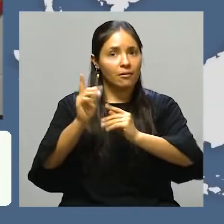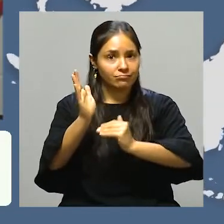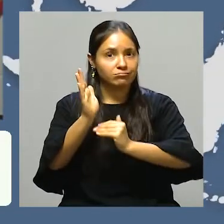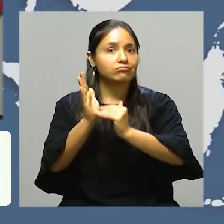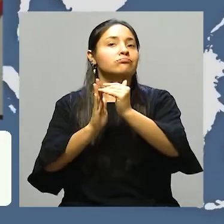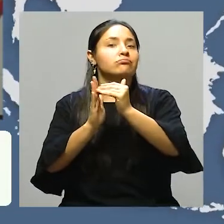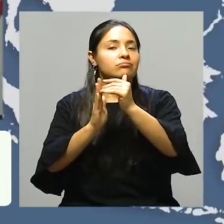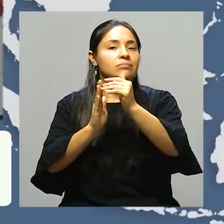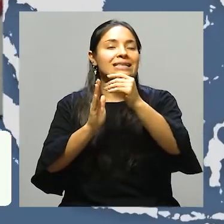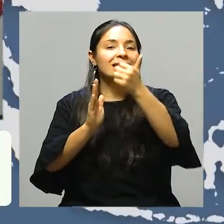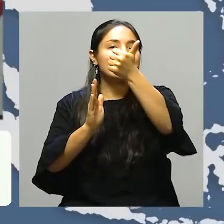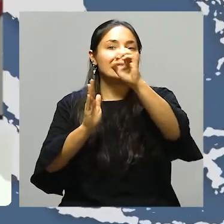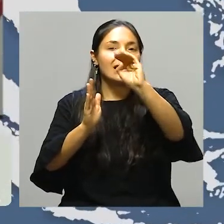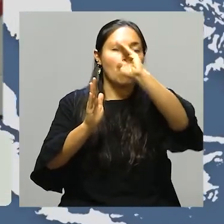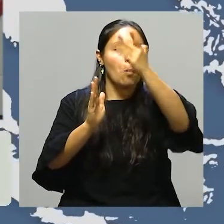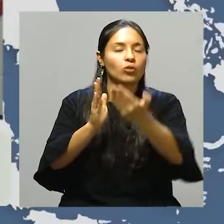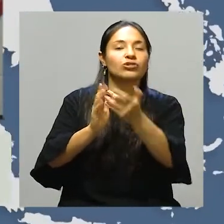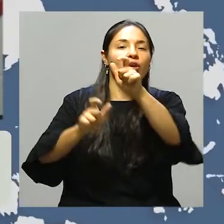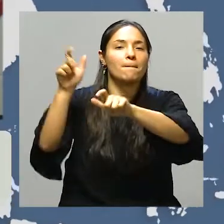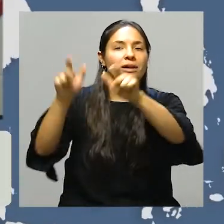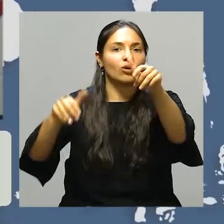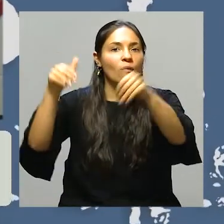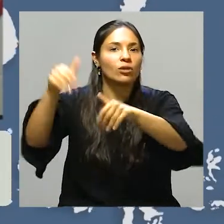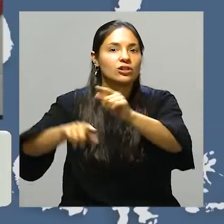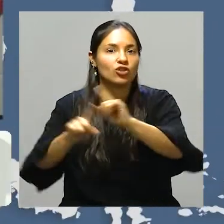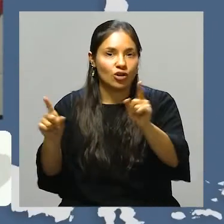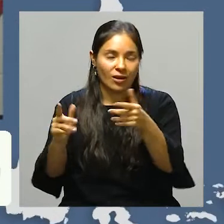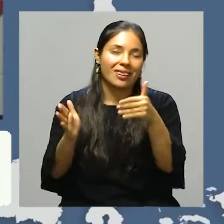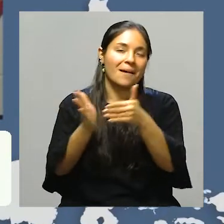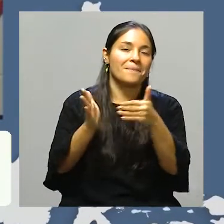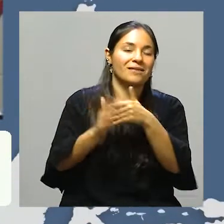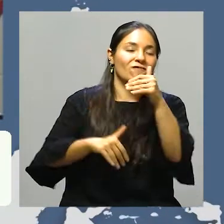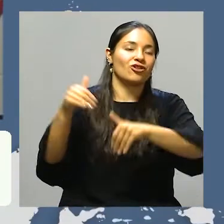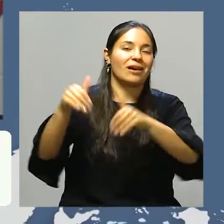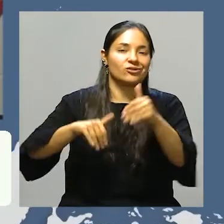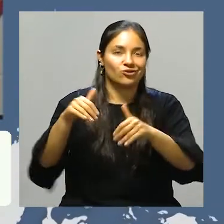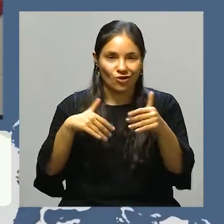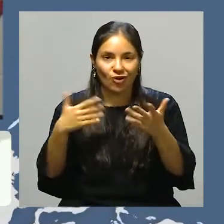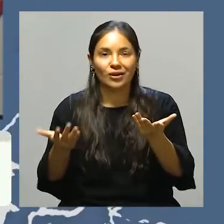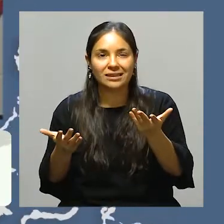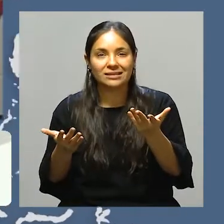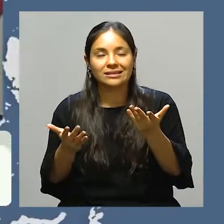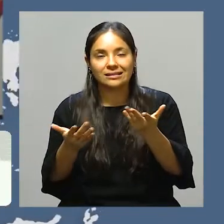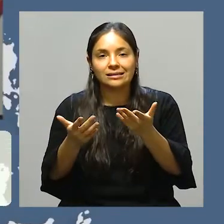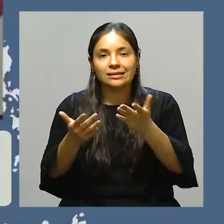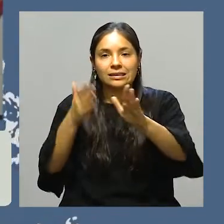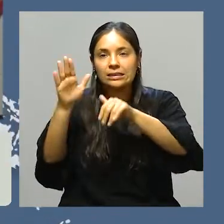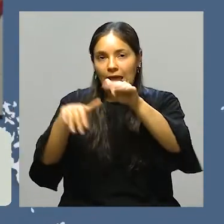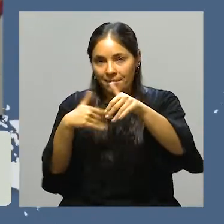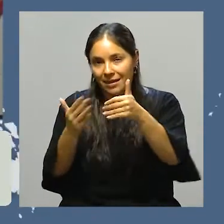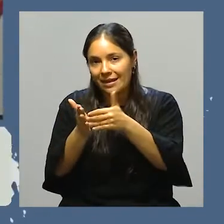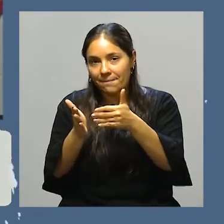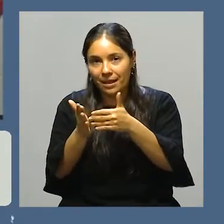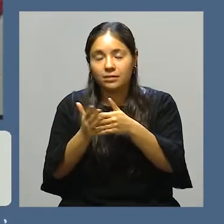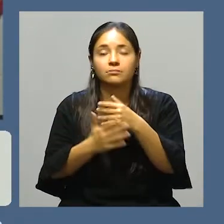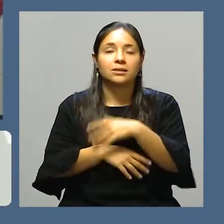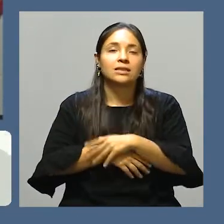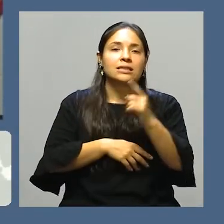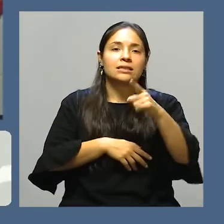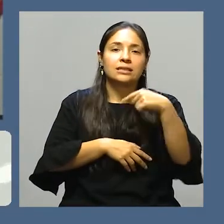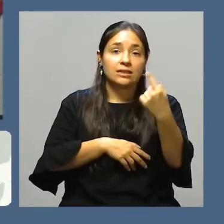poder respecto a la confianza en los resultados. Entonces yo creo que hay tanto lo que ocurrió con las